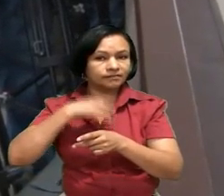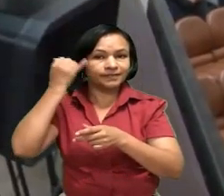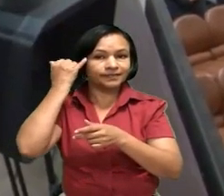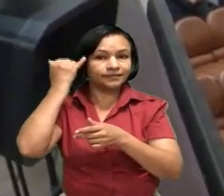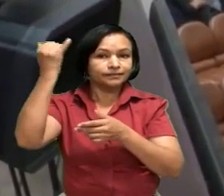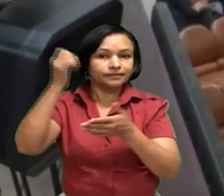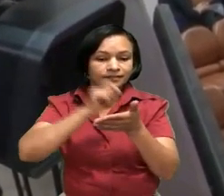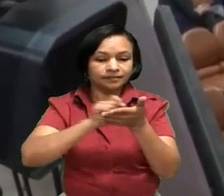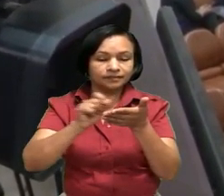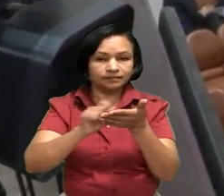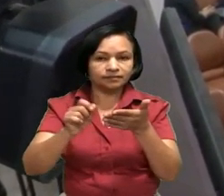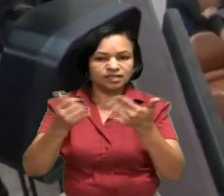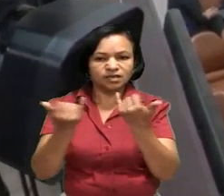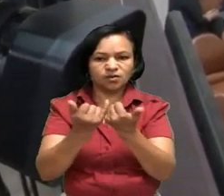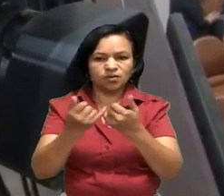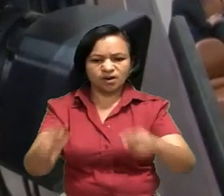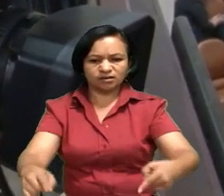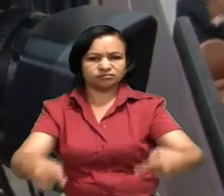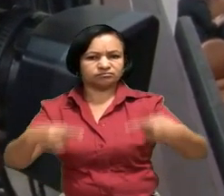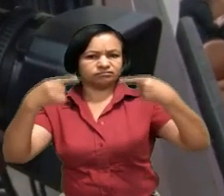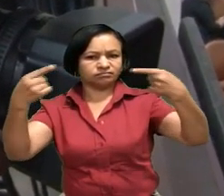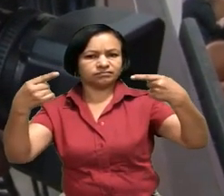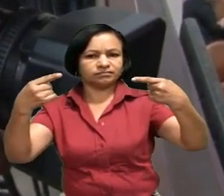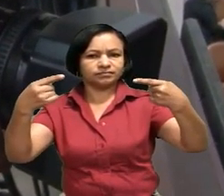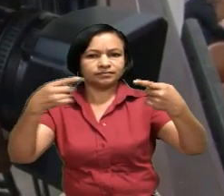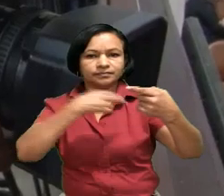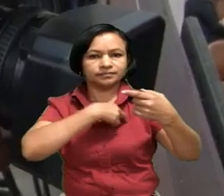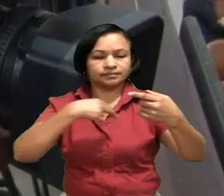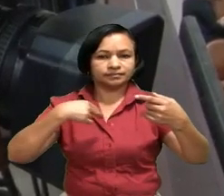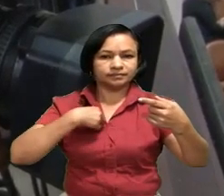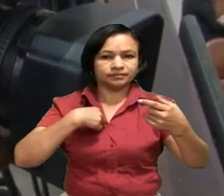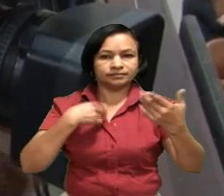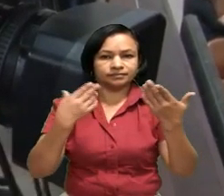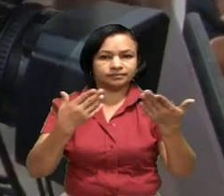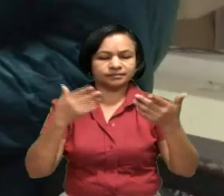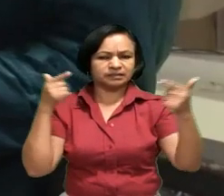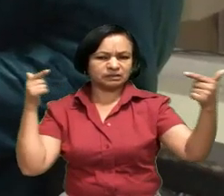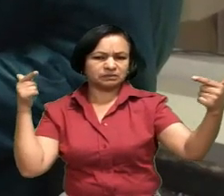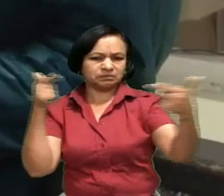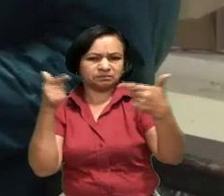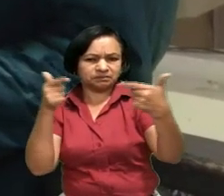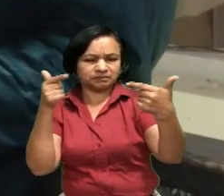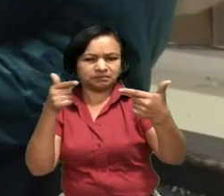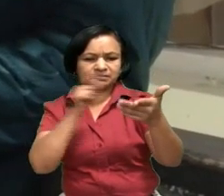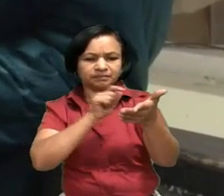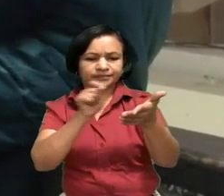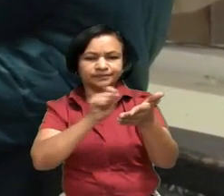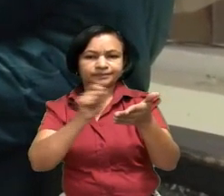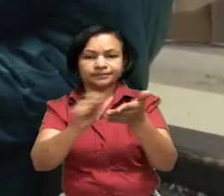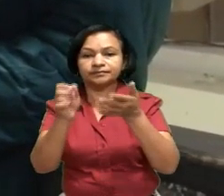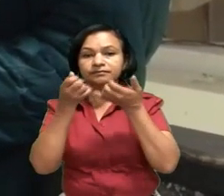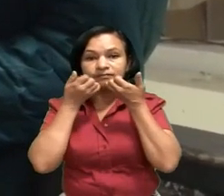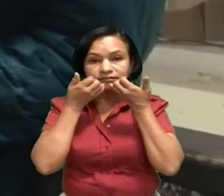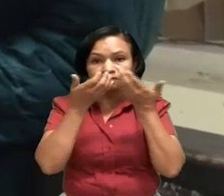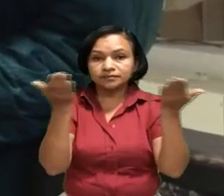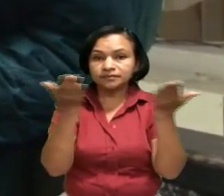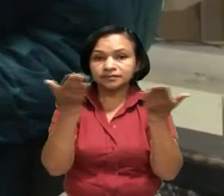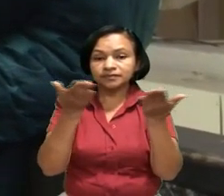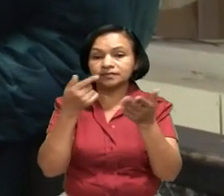una trinchera aunque un emplazamiento con ametralladoras que lo que buscan es como